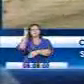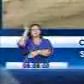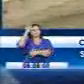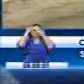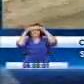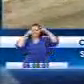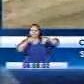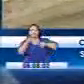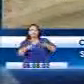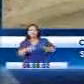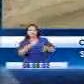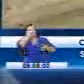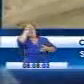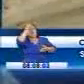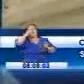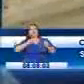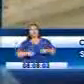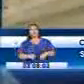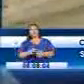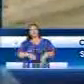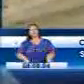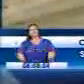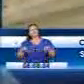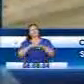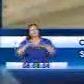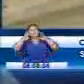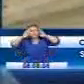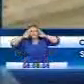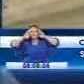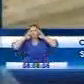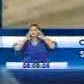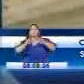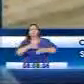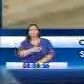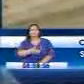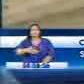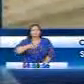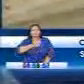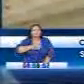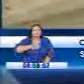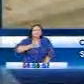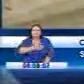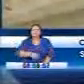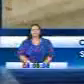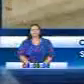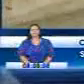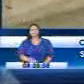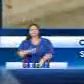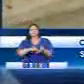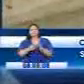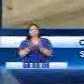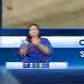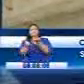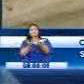favor deténgase un minutito para para que escuche a Los vigilantes para que escuche las personas que están brindando este servicio porque se trata de la